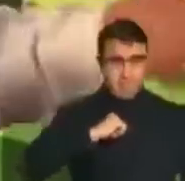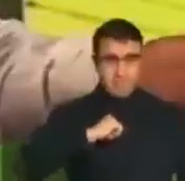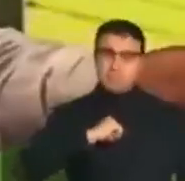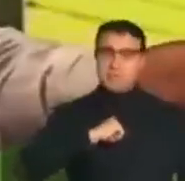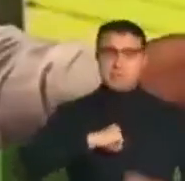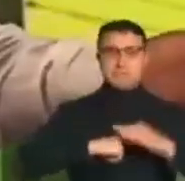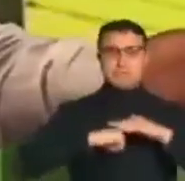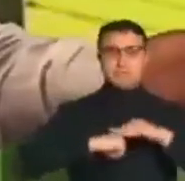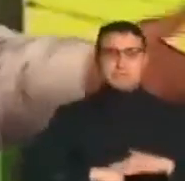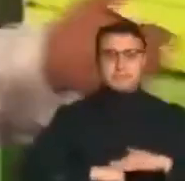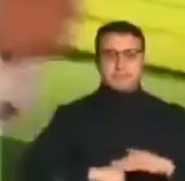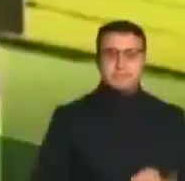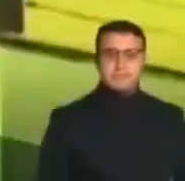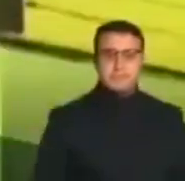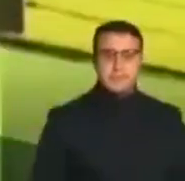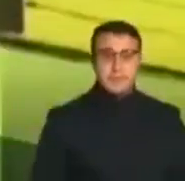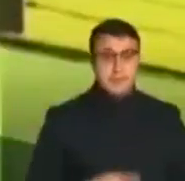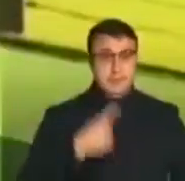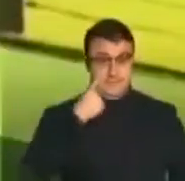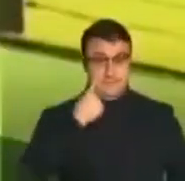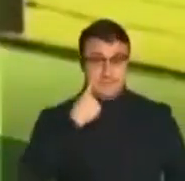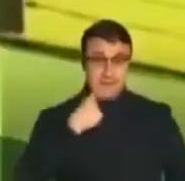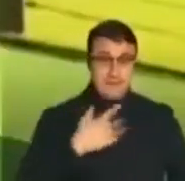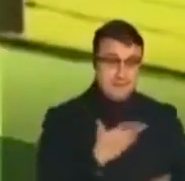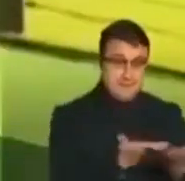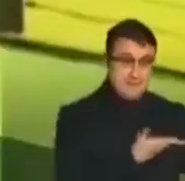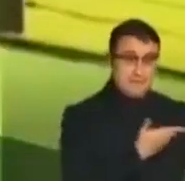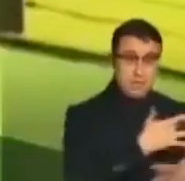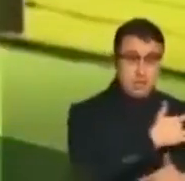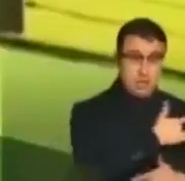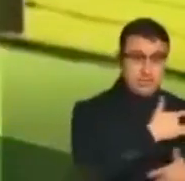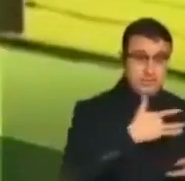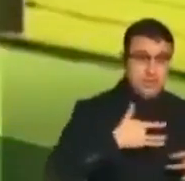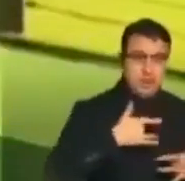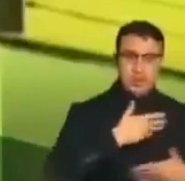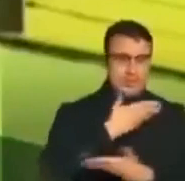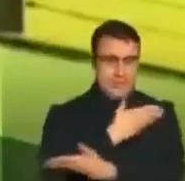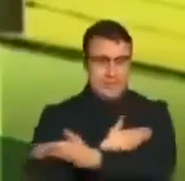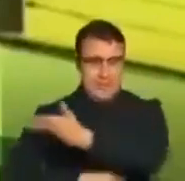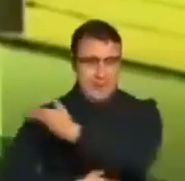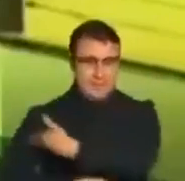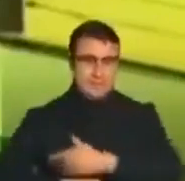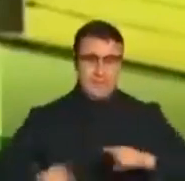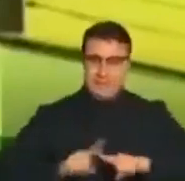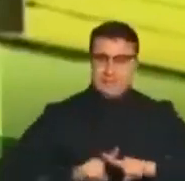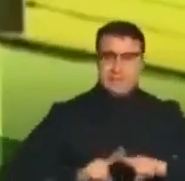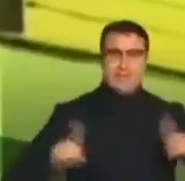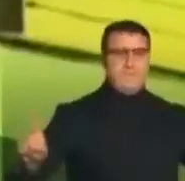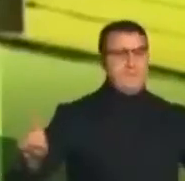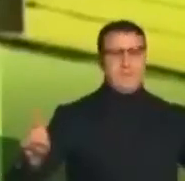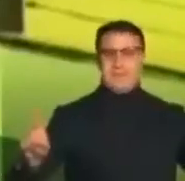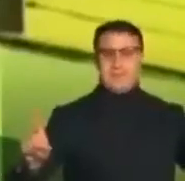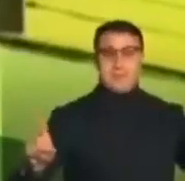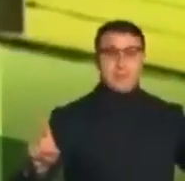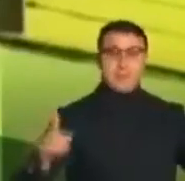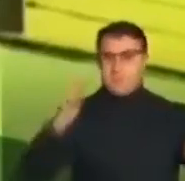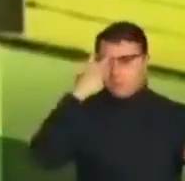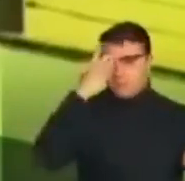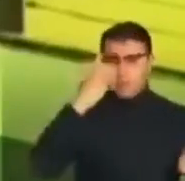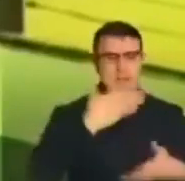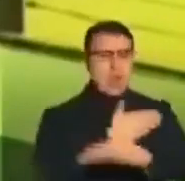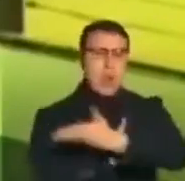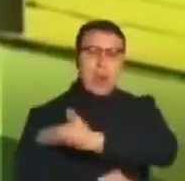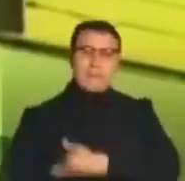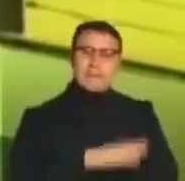gran diferencia entre una camisa y un servicio de salud es que te puedes aguantar no tener la camisa o comprarte una de